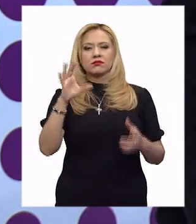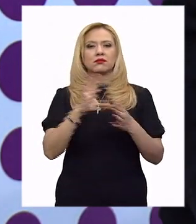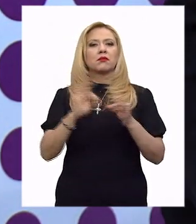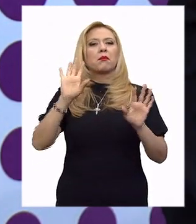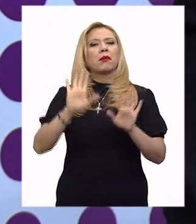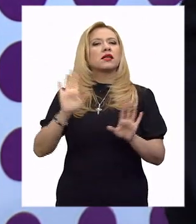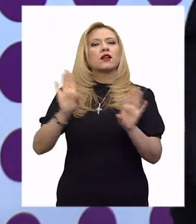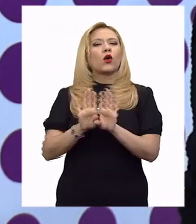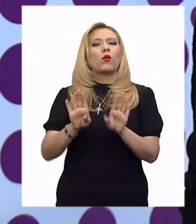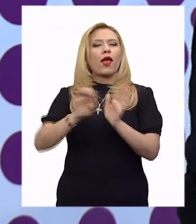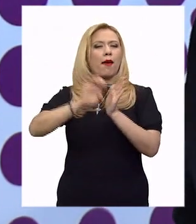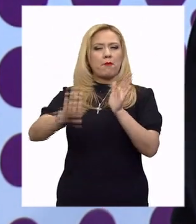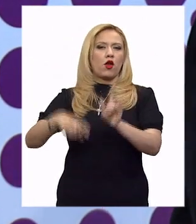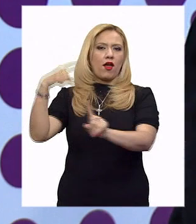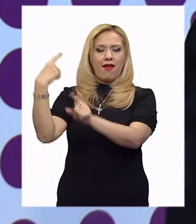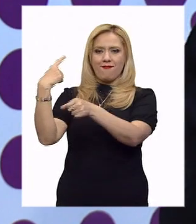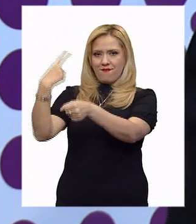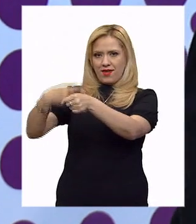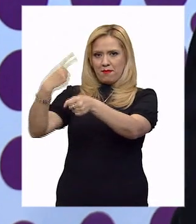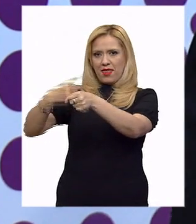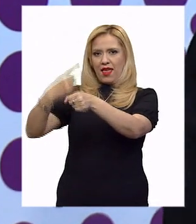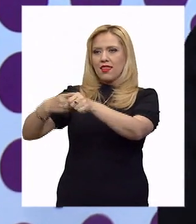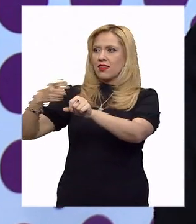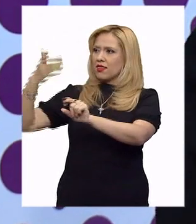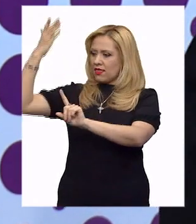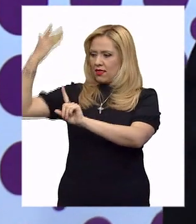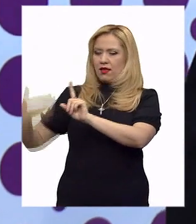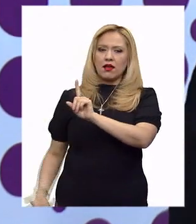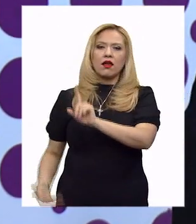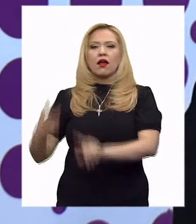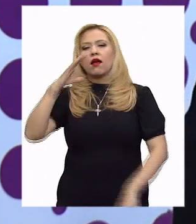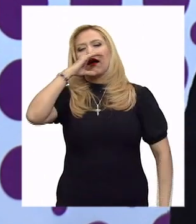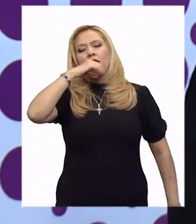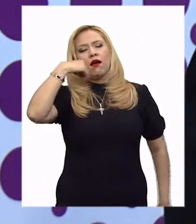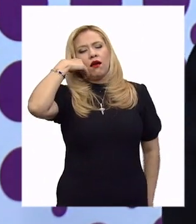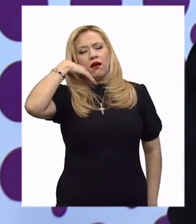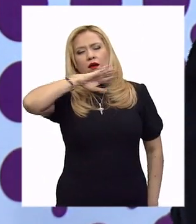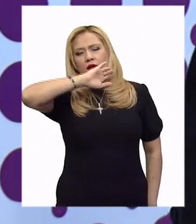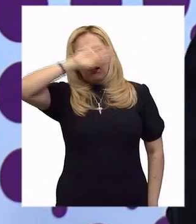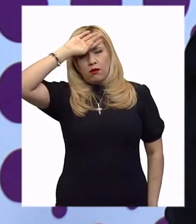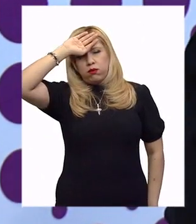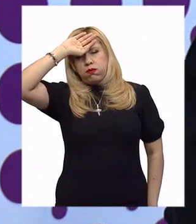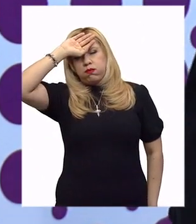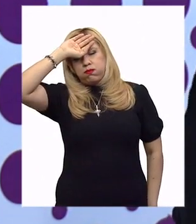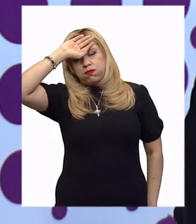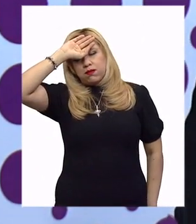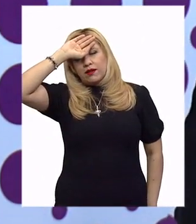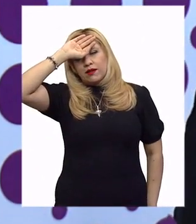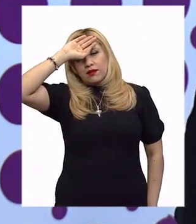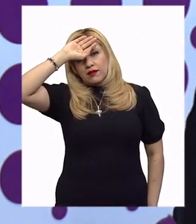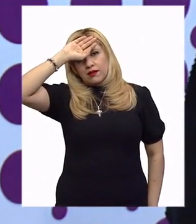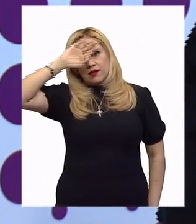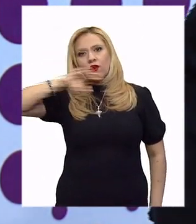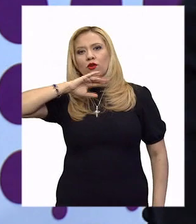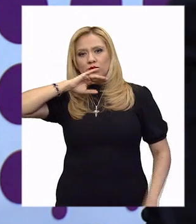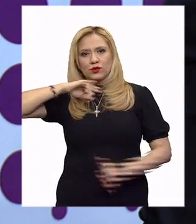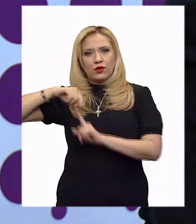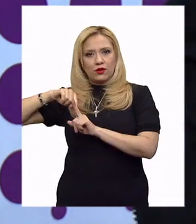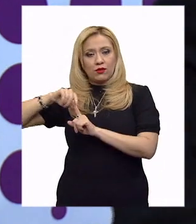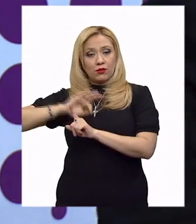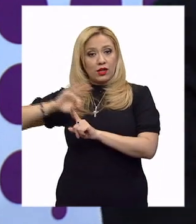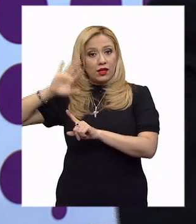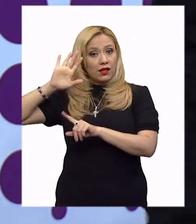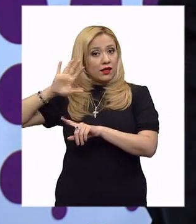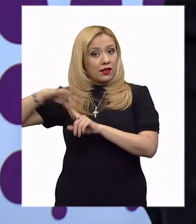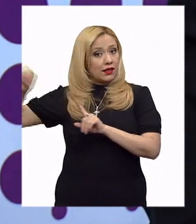enfermedad, la corrupción es la fiebre, pero no hemos de atacar la fiebre. Hemos de atacar